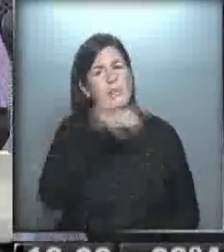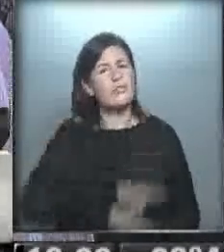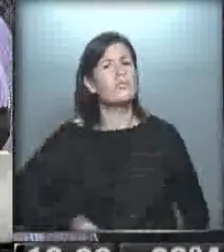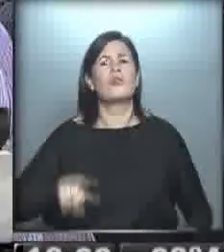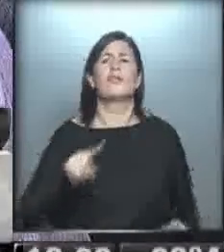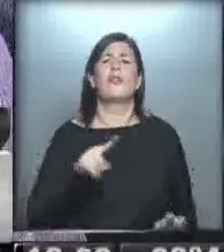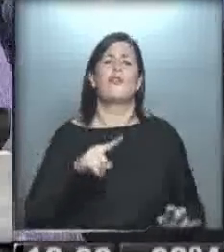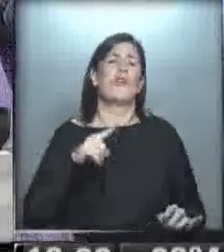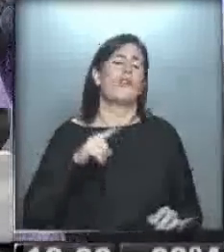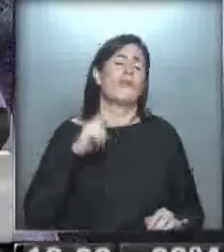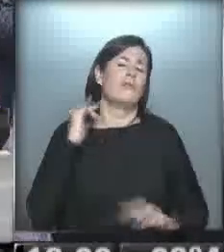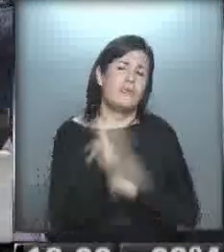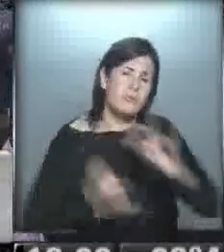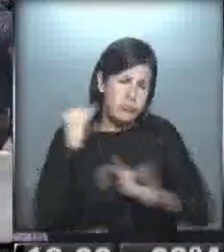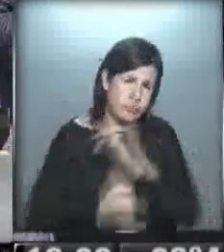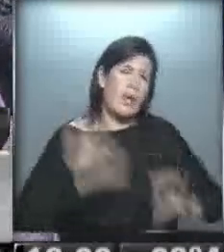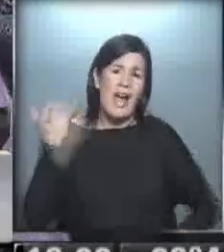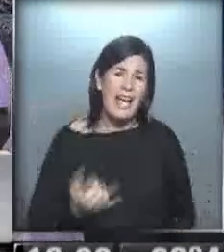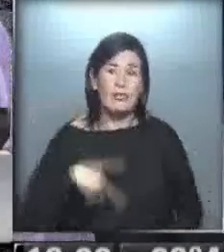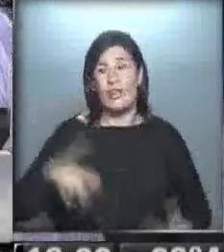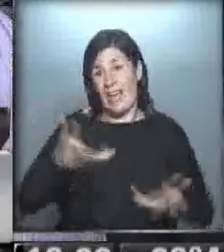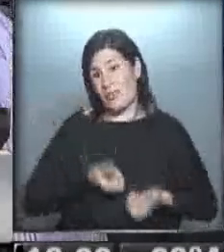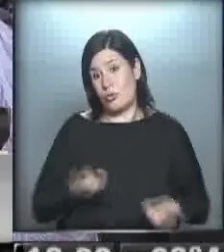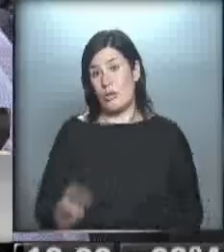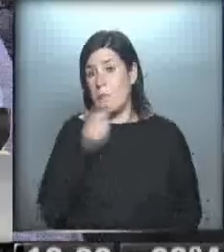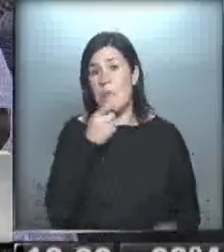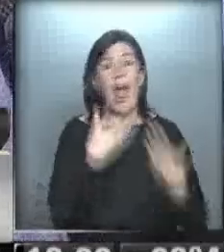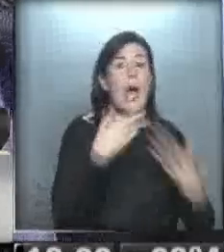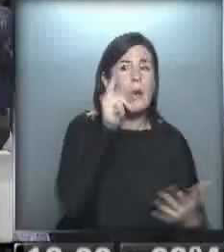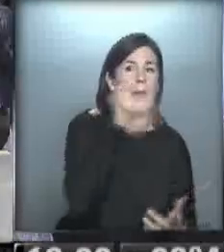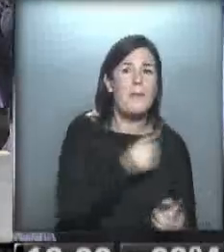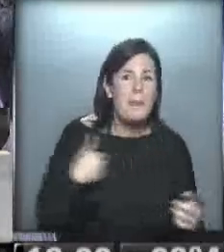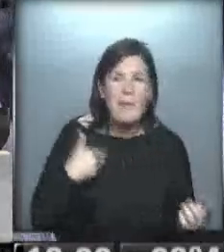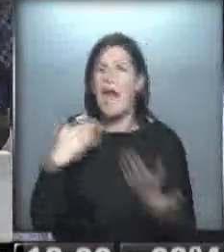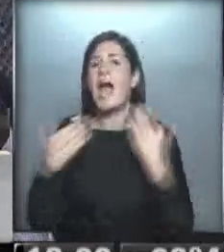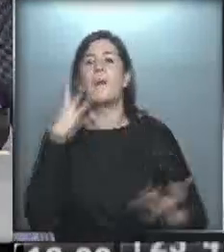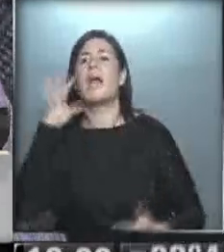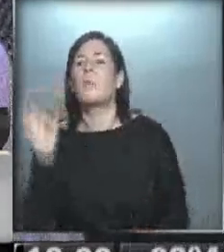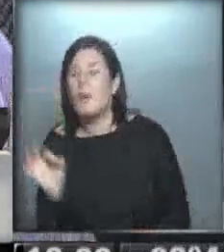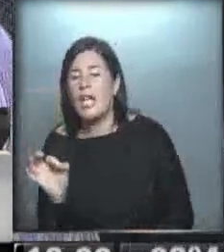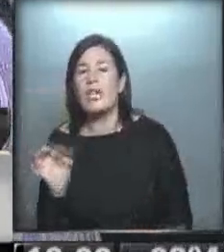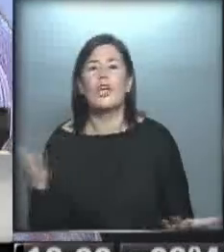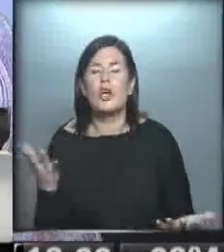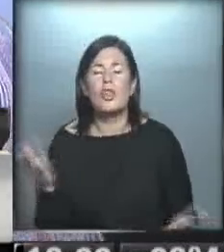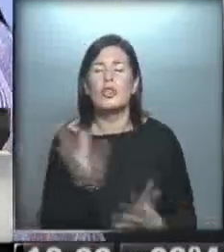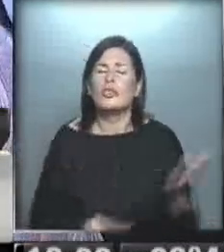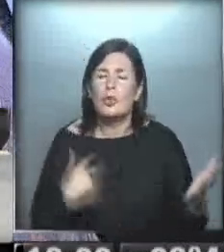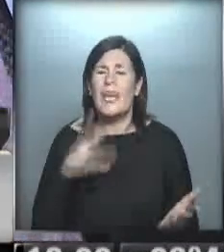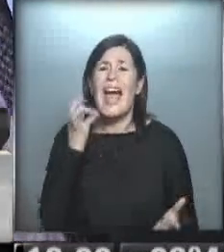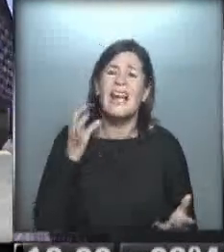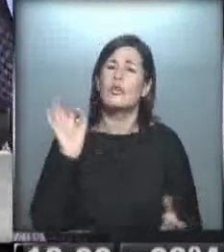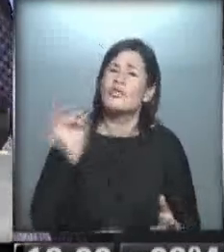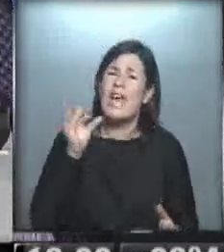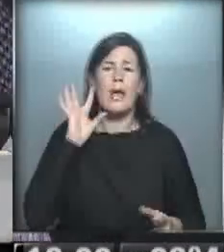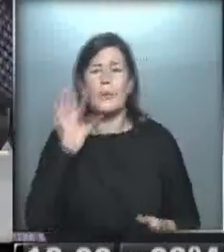de todo que también está ayudando mucho, hablando con los padres, con los abuelos, para que hablen si